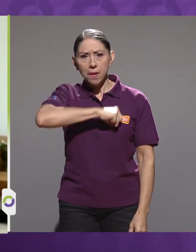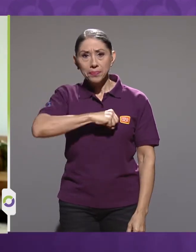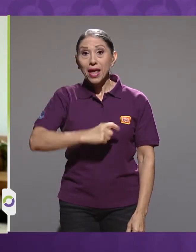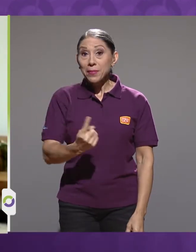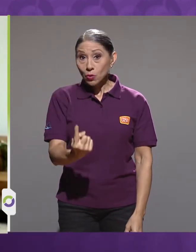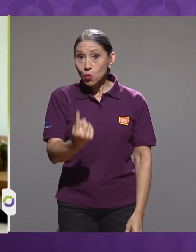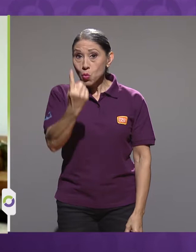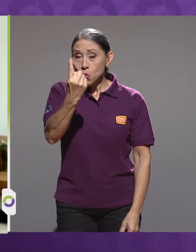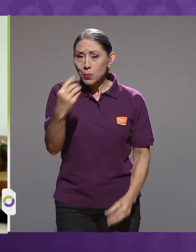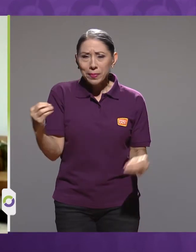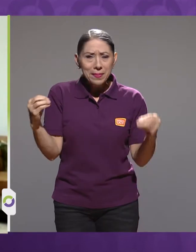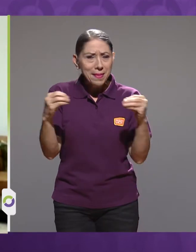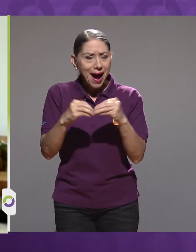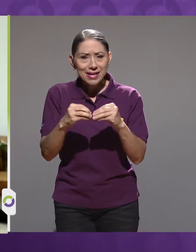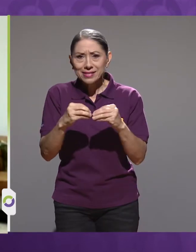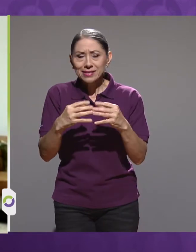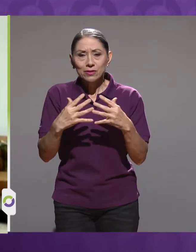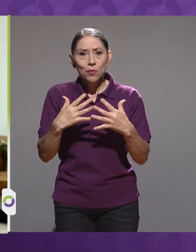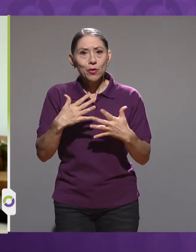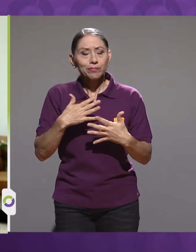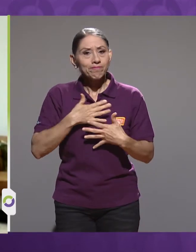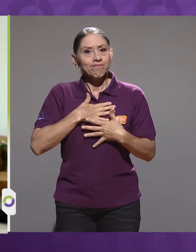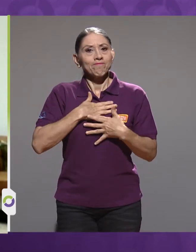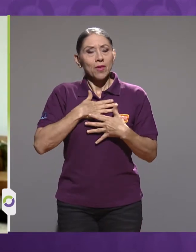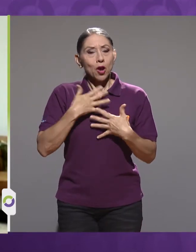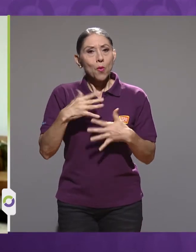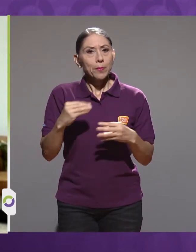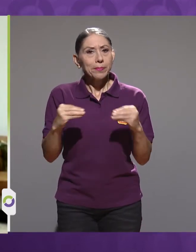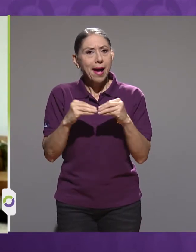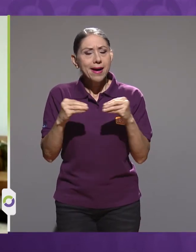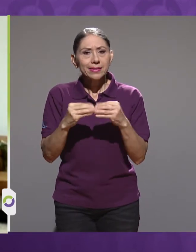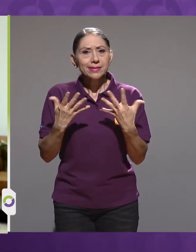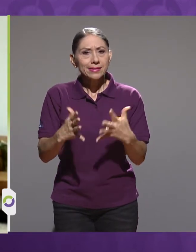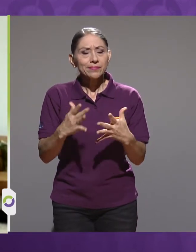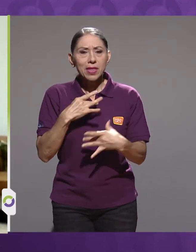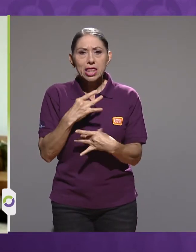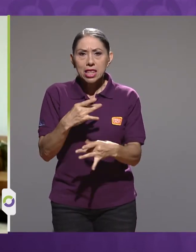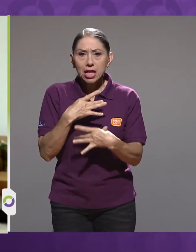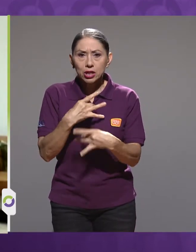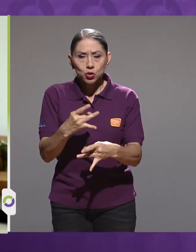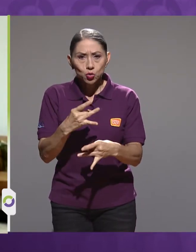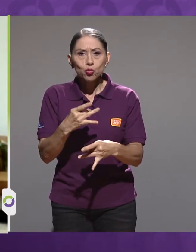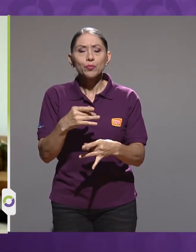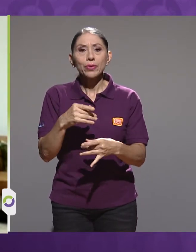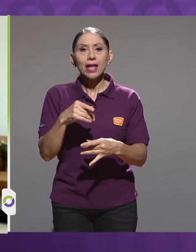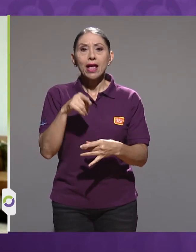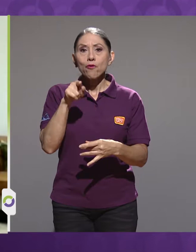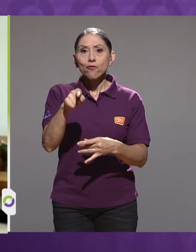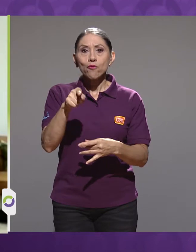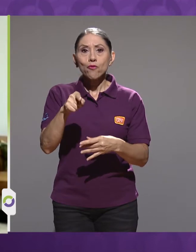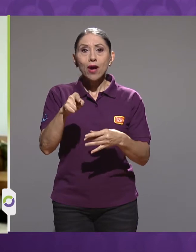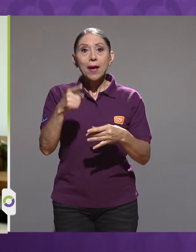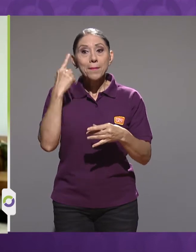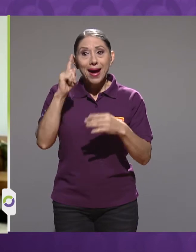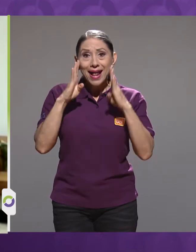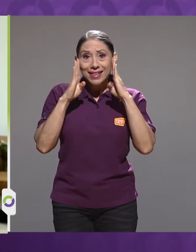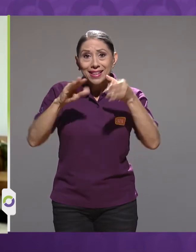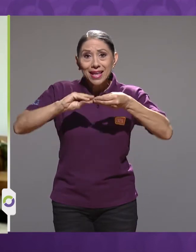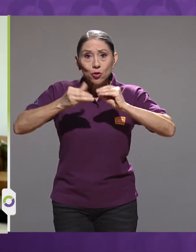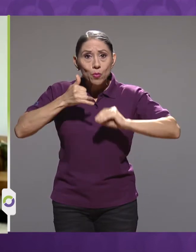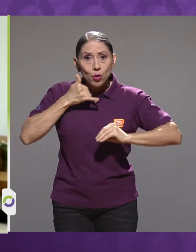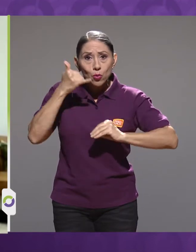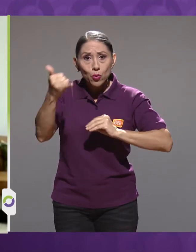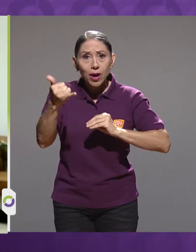más me llegó, más me tomó la que más me interesó fue la línea